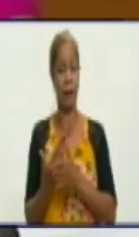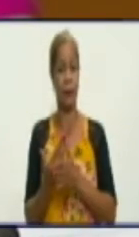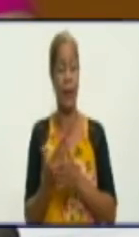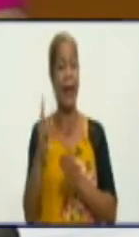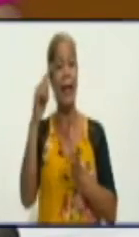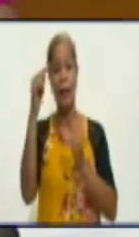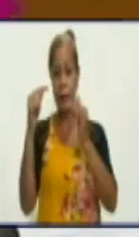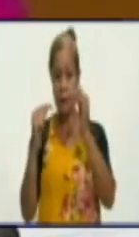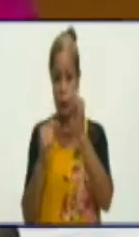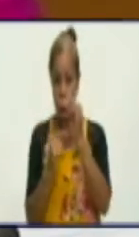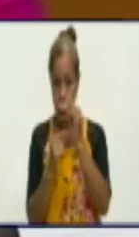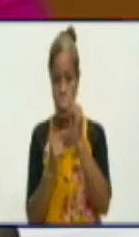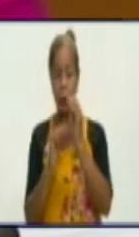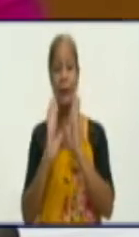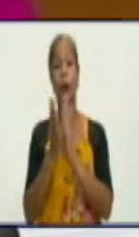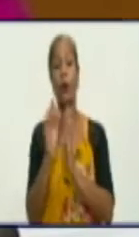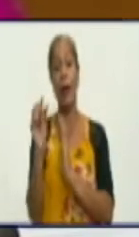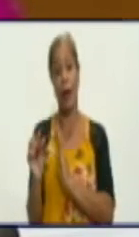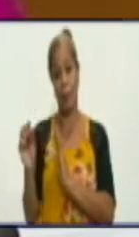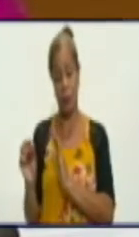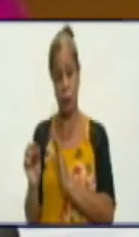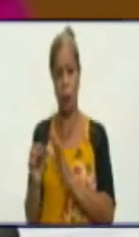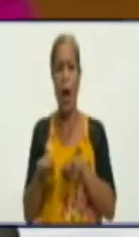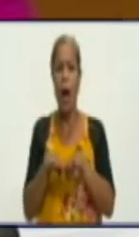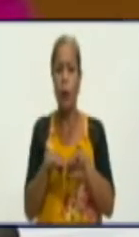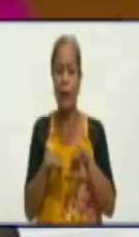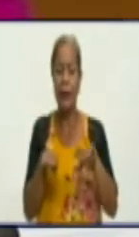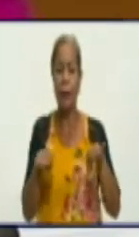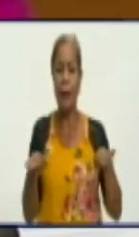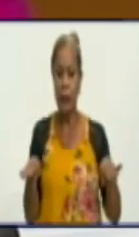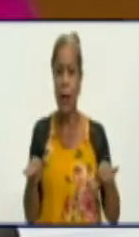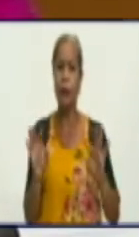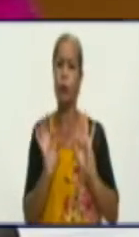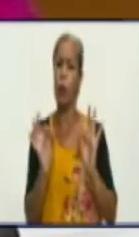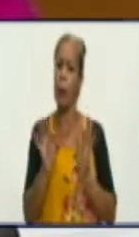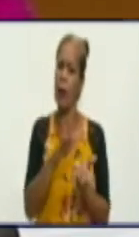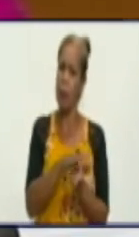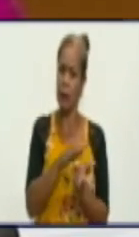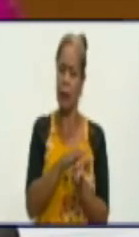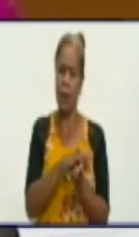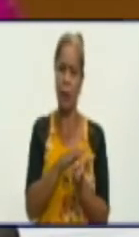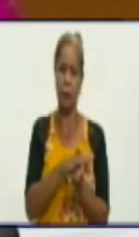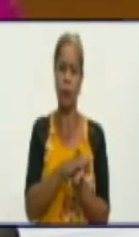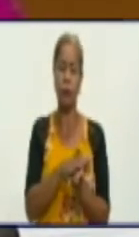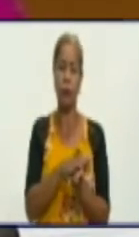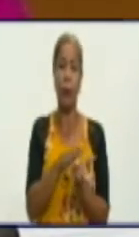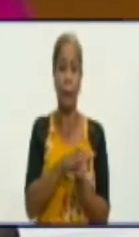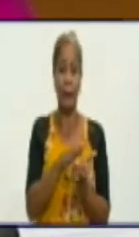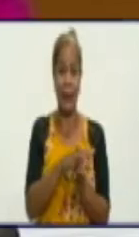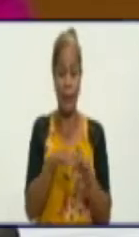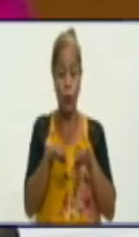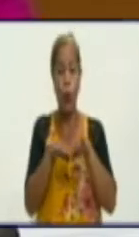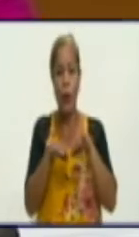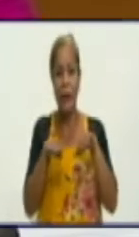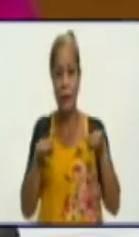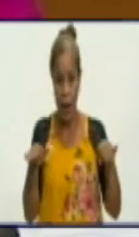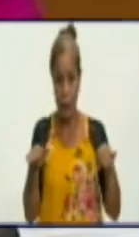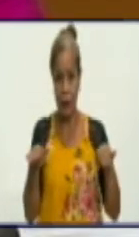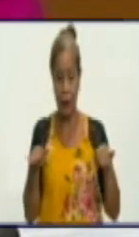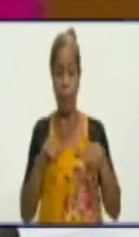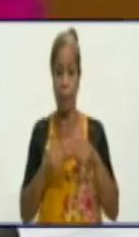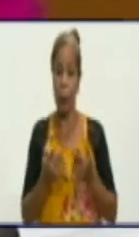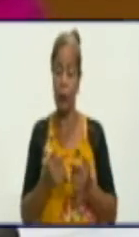de los casos y a una estabilidad. Nos estamos manteniendo en una cifra más o menos estable, o sea, estamos haciendo una meseta bastante baja, ¿no?,